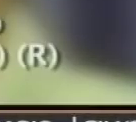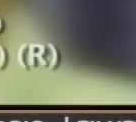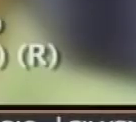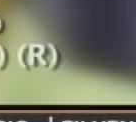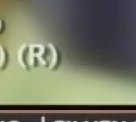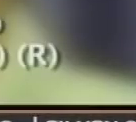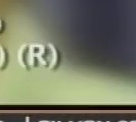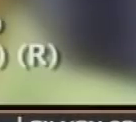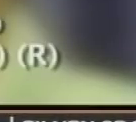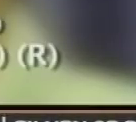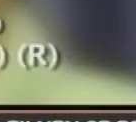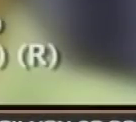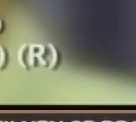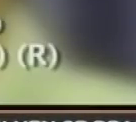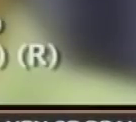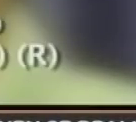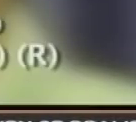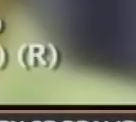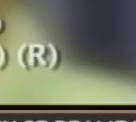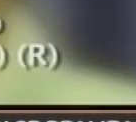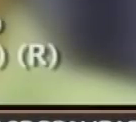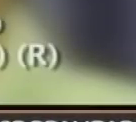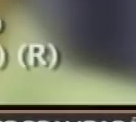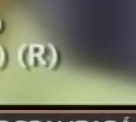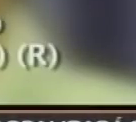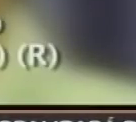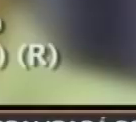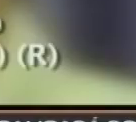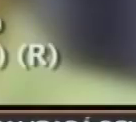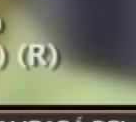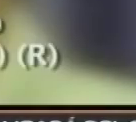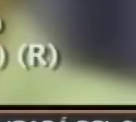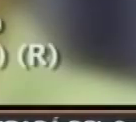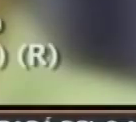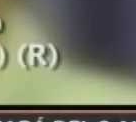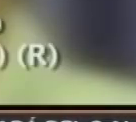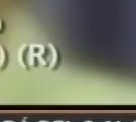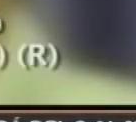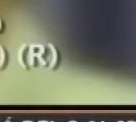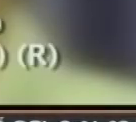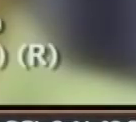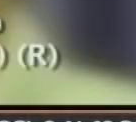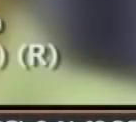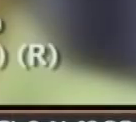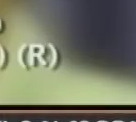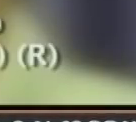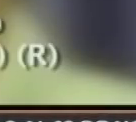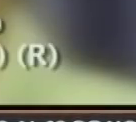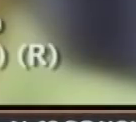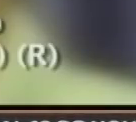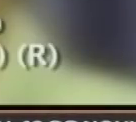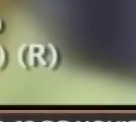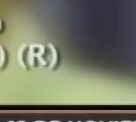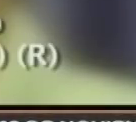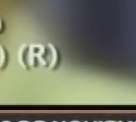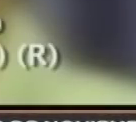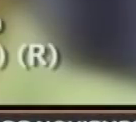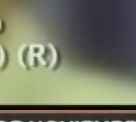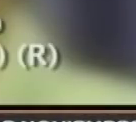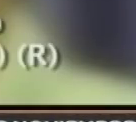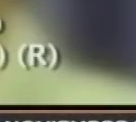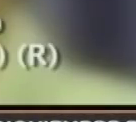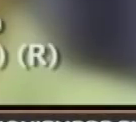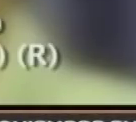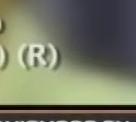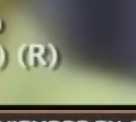y te voy a ir explicando lo que a grosso modo aprendí, o mejor dicho, espié ahí